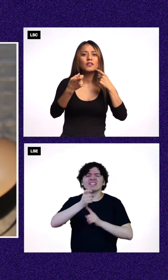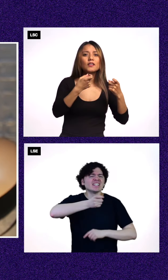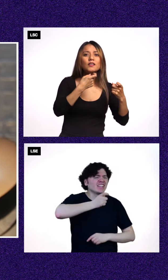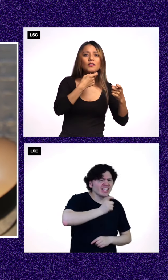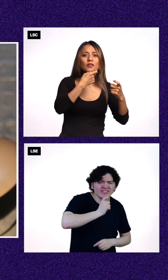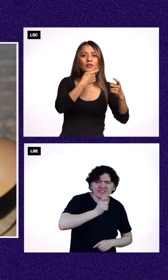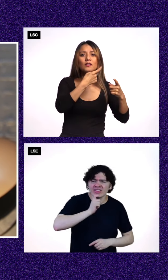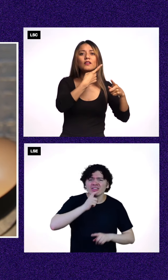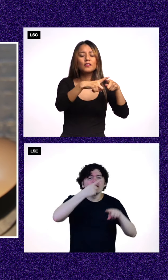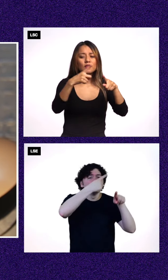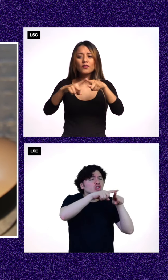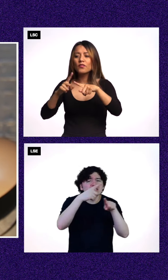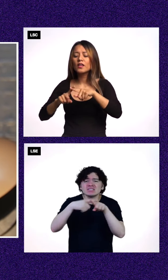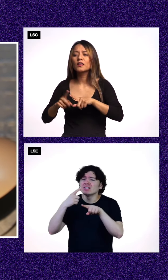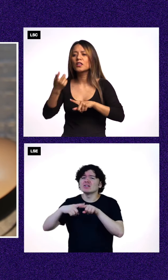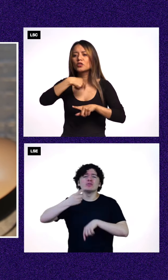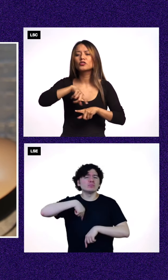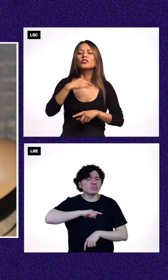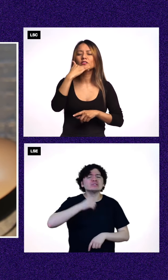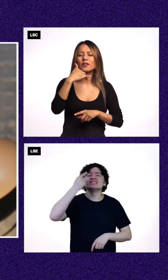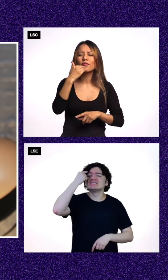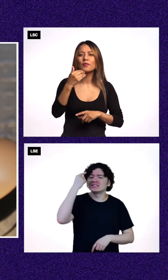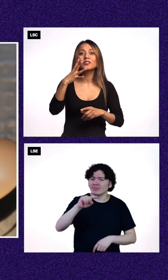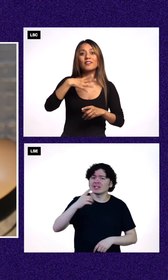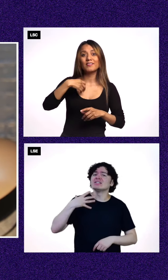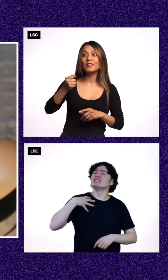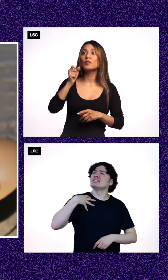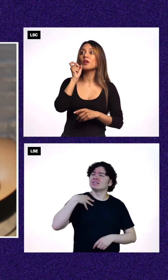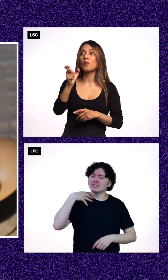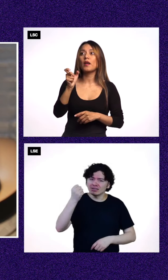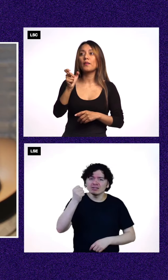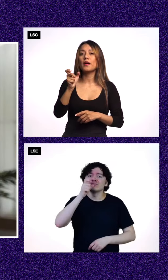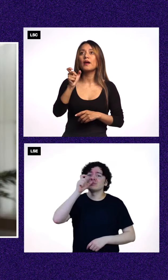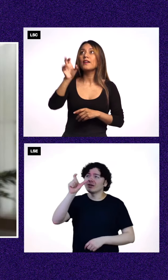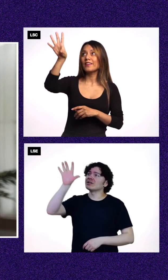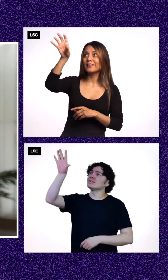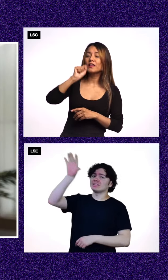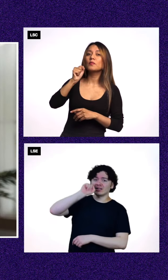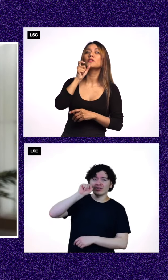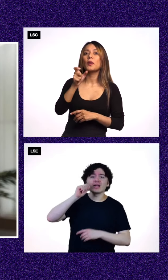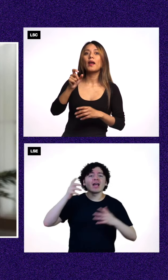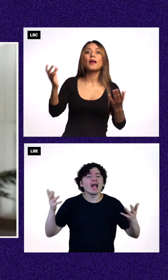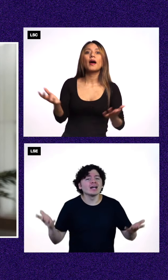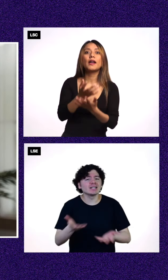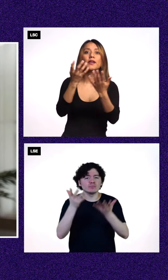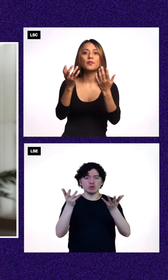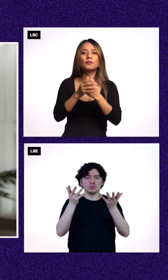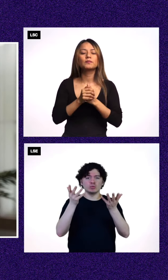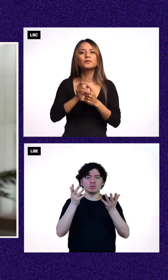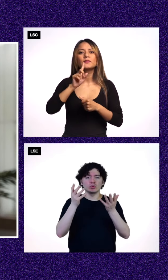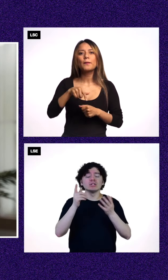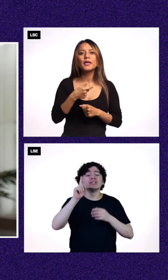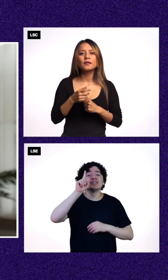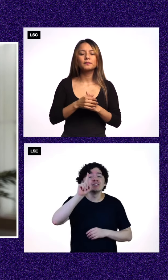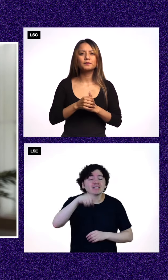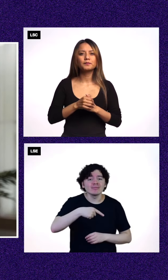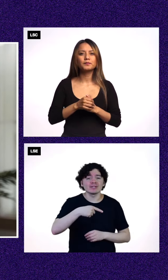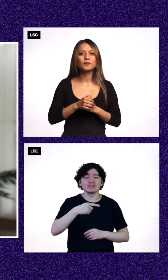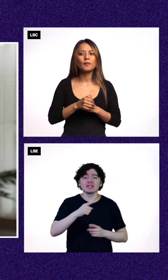del ánimo y seguiremos animando. Número 4. El ánimo cambia